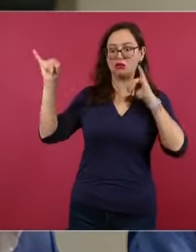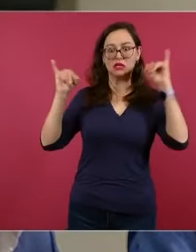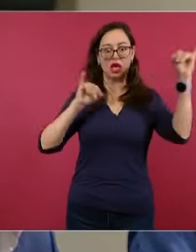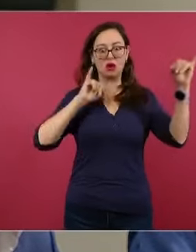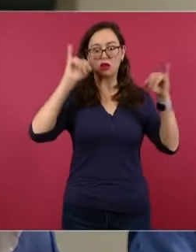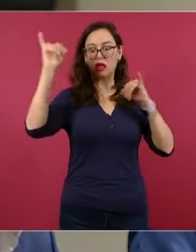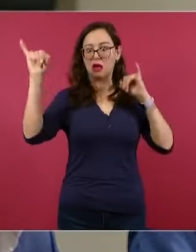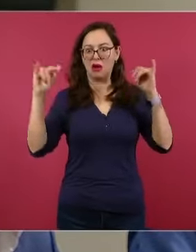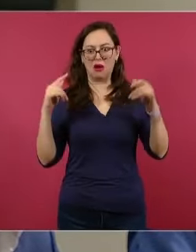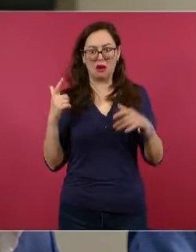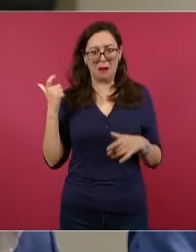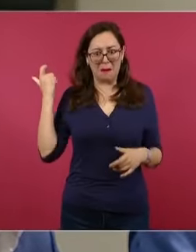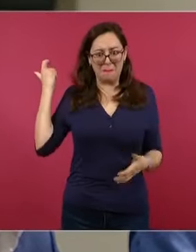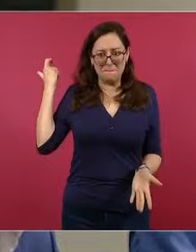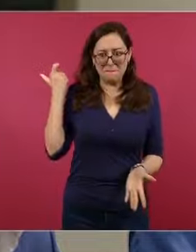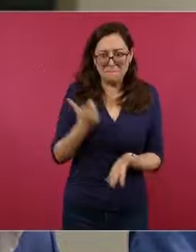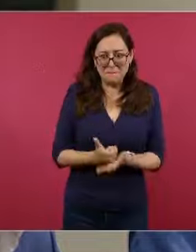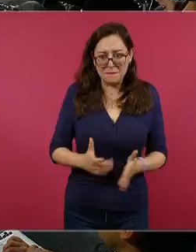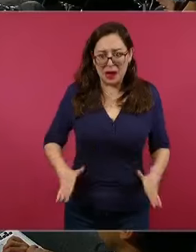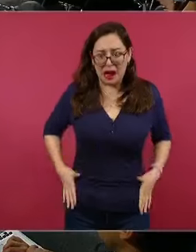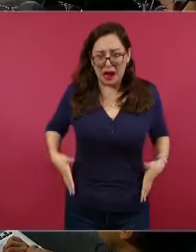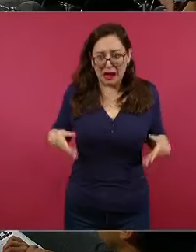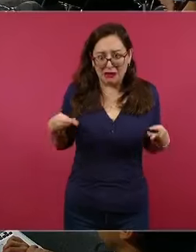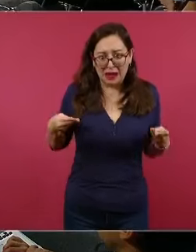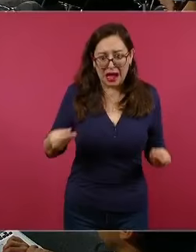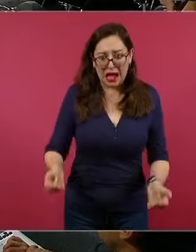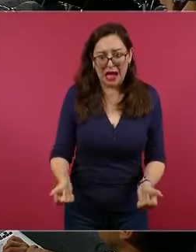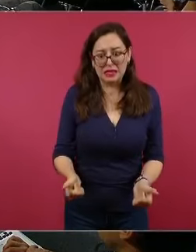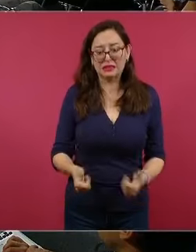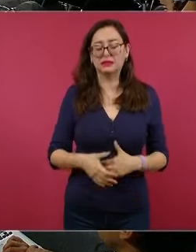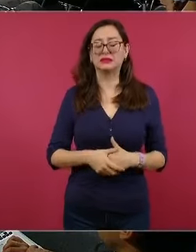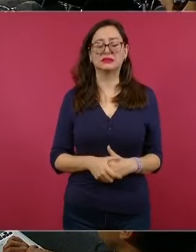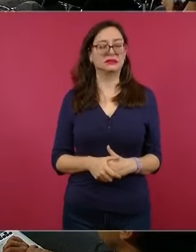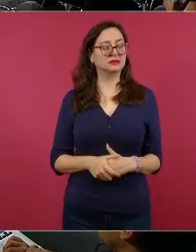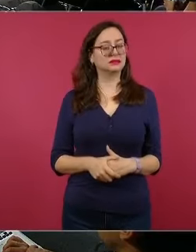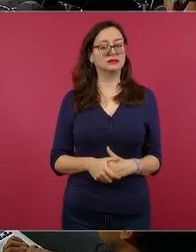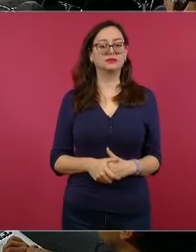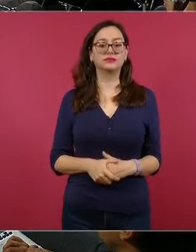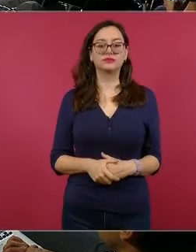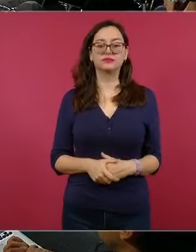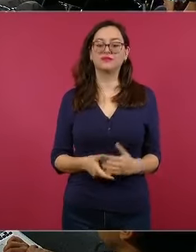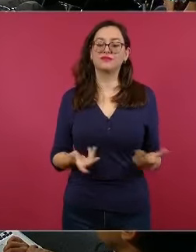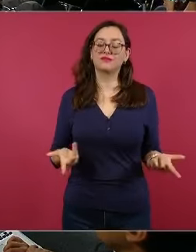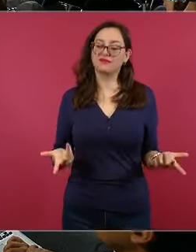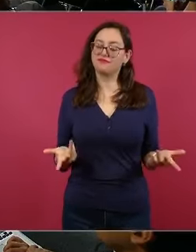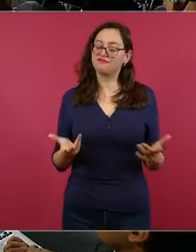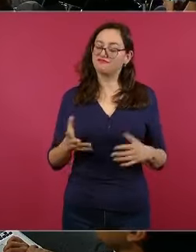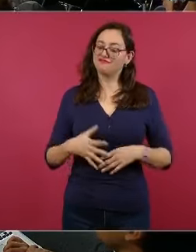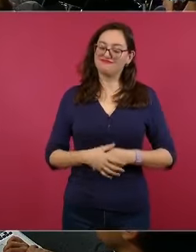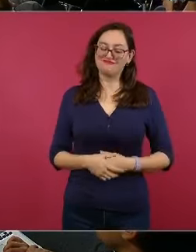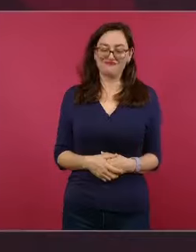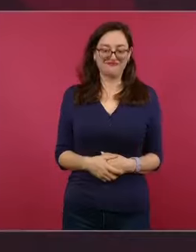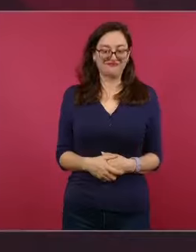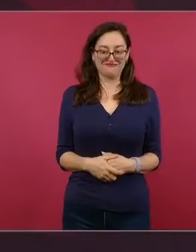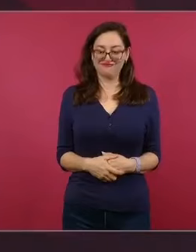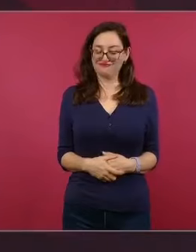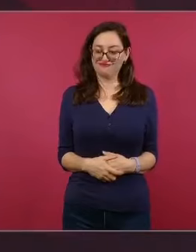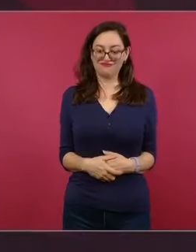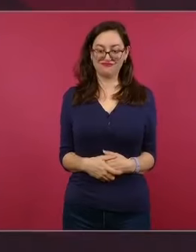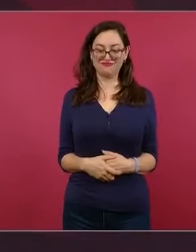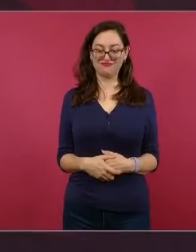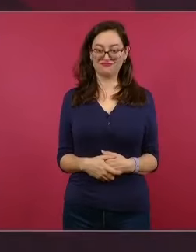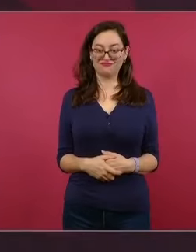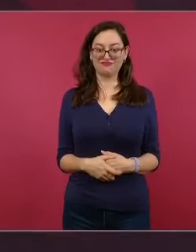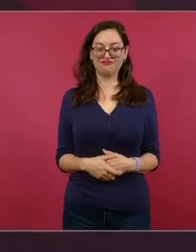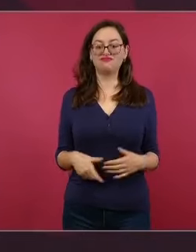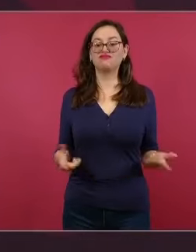con una tarifa diferenciada yo ya les platiqué si por eso es que somos este yo